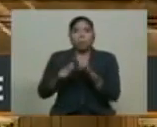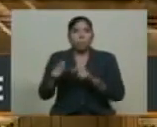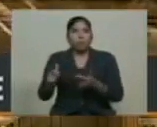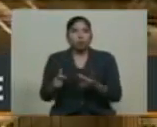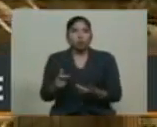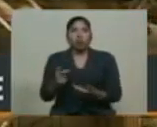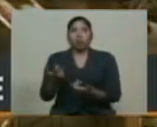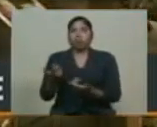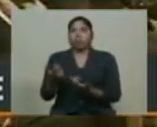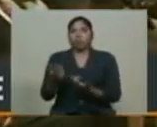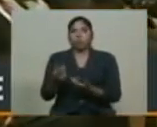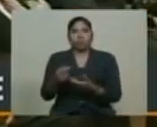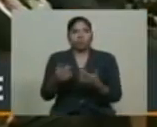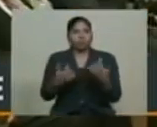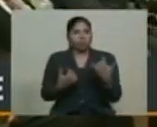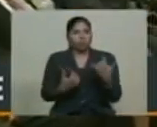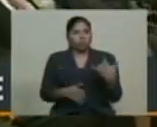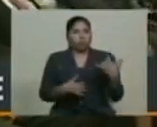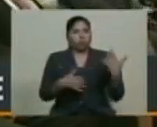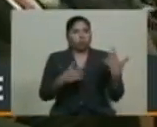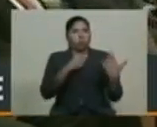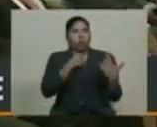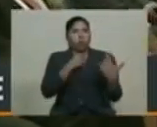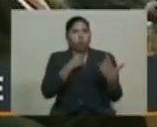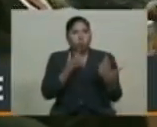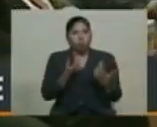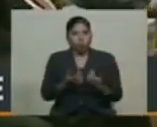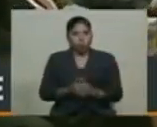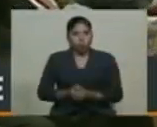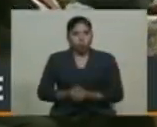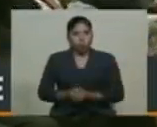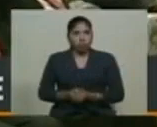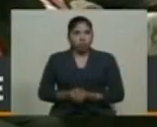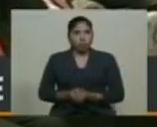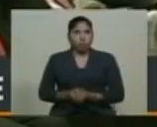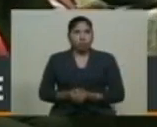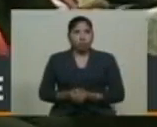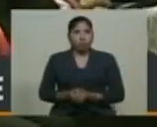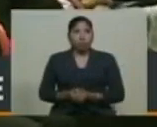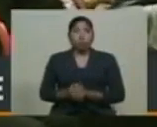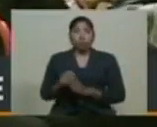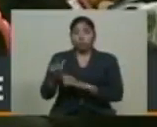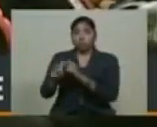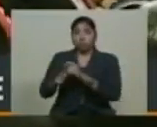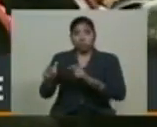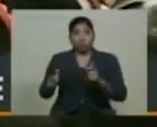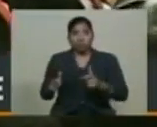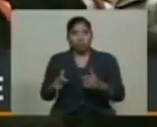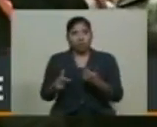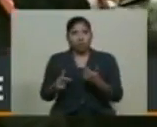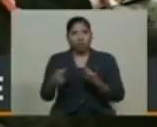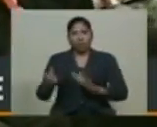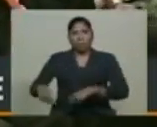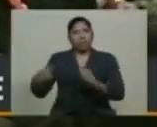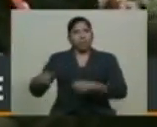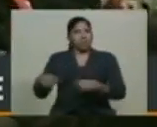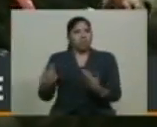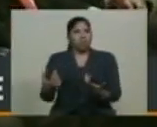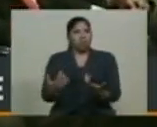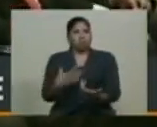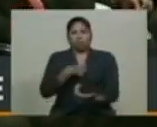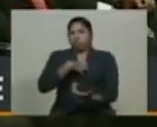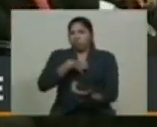Venezuela Heroica, la celebrada obra de Eduardo Blanco, calificada de demasiado novelesca por